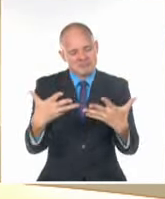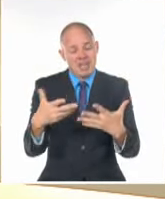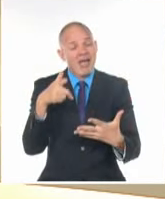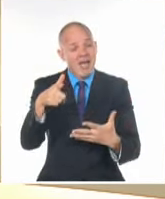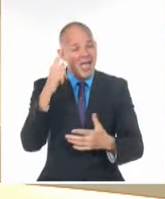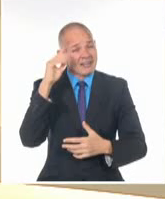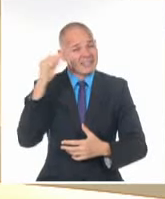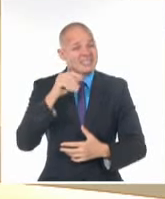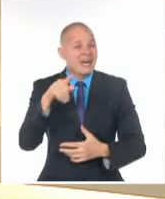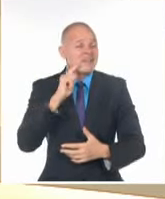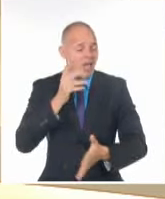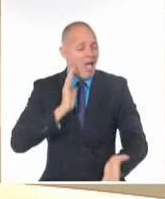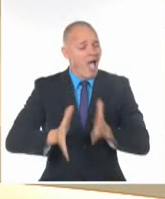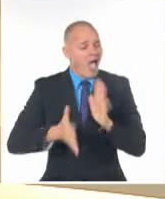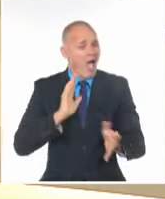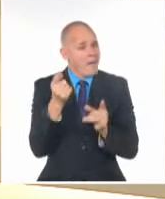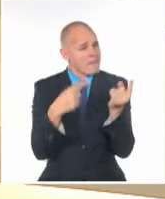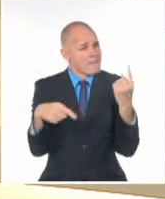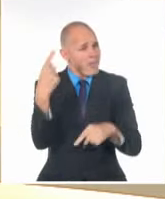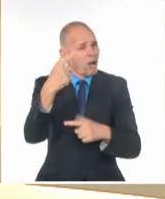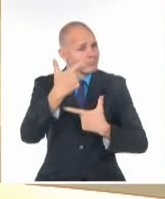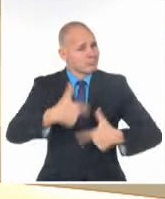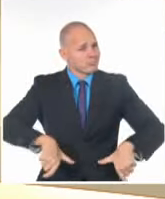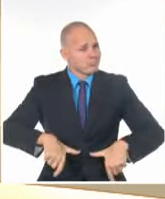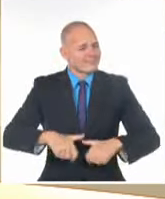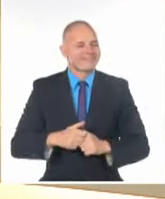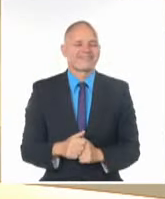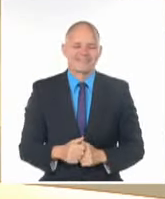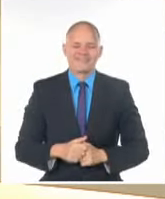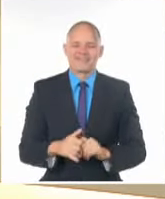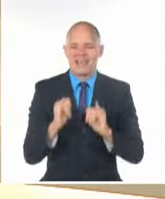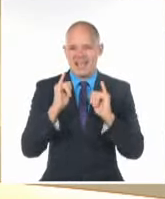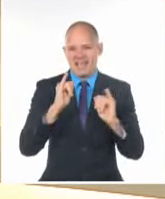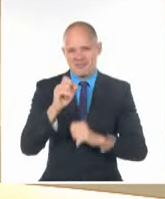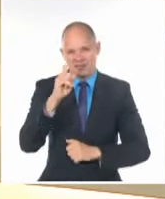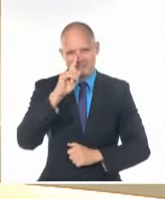conocida como la Tormenta del Caribe. Así concluimos los deportes. Muy buenas tardes.